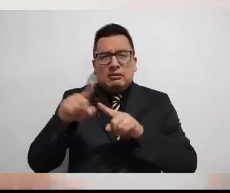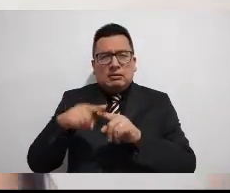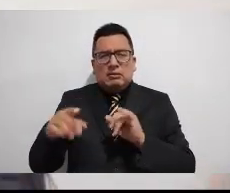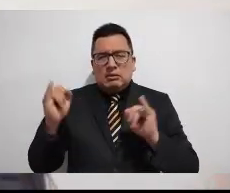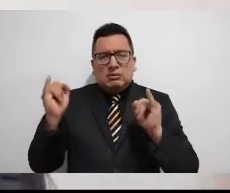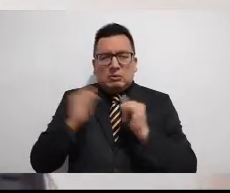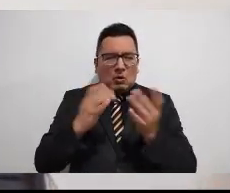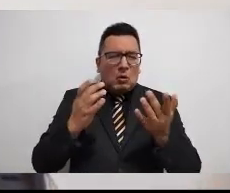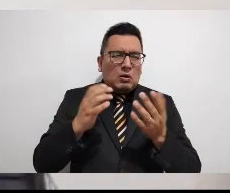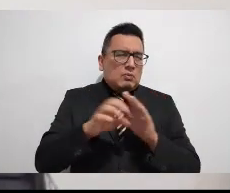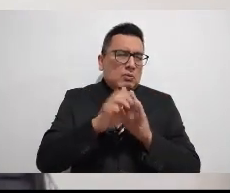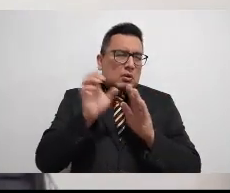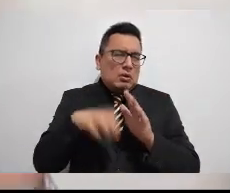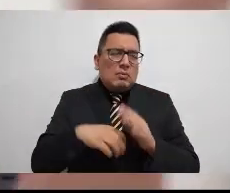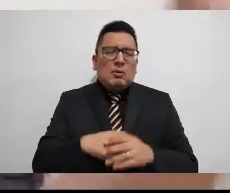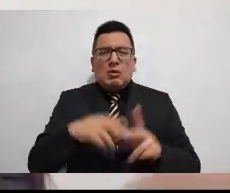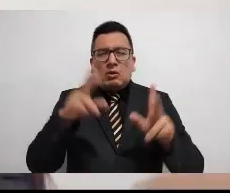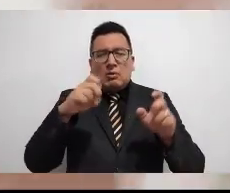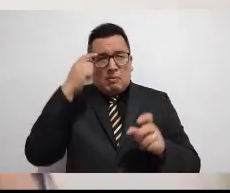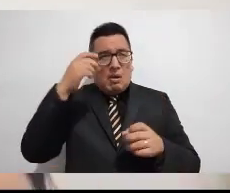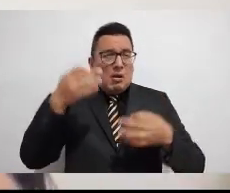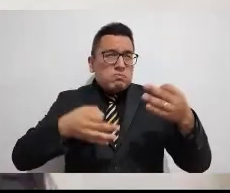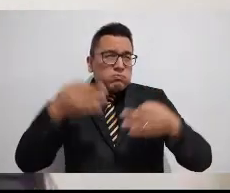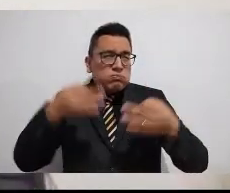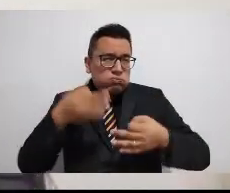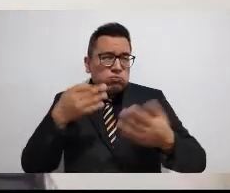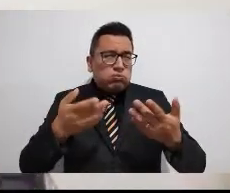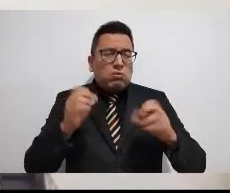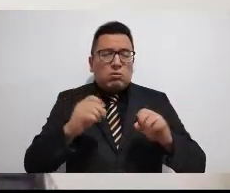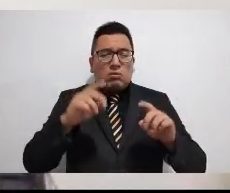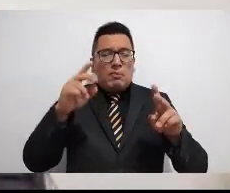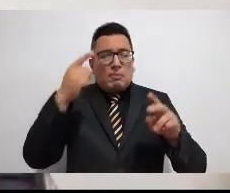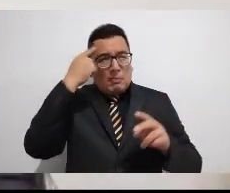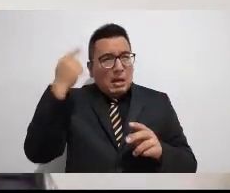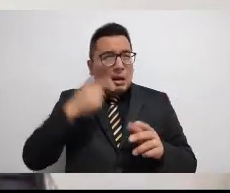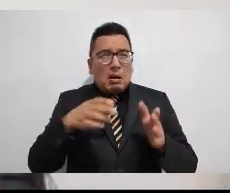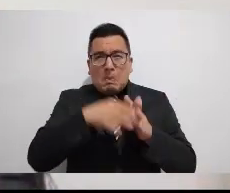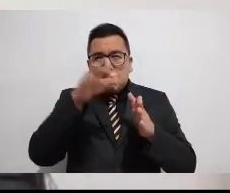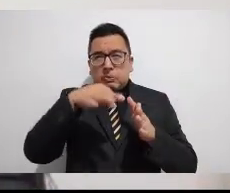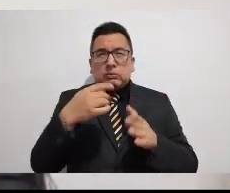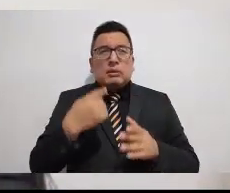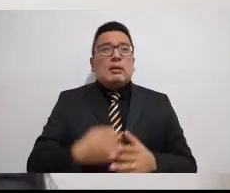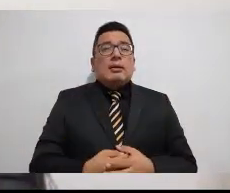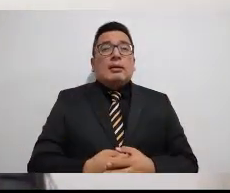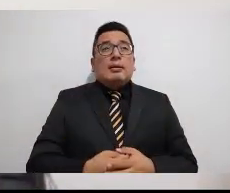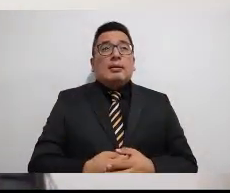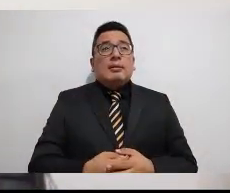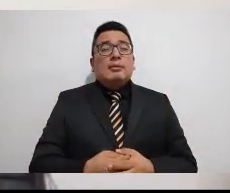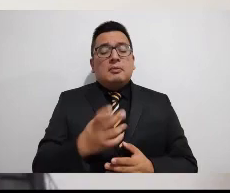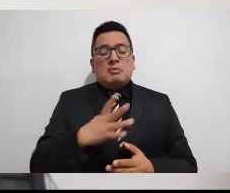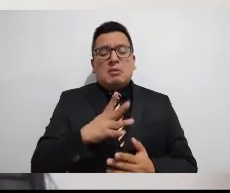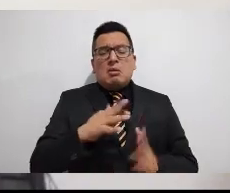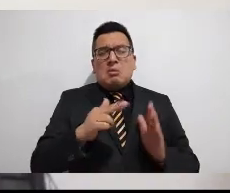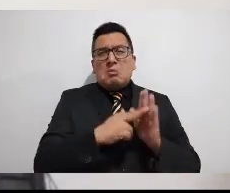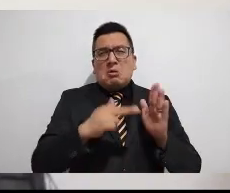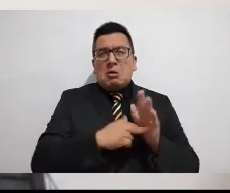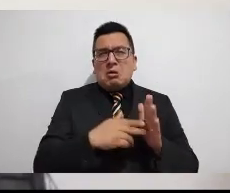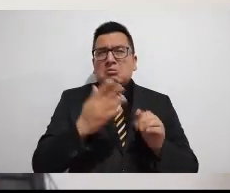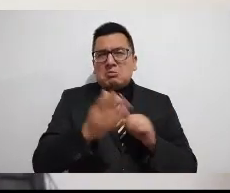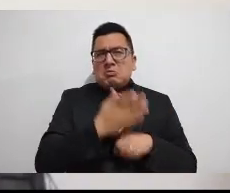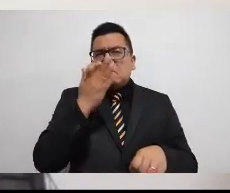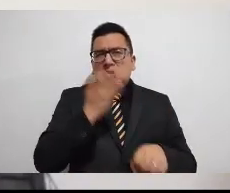distintas instancias, particularmente, por ejemplo, en el ámbito judicial y en el ámbito electoral. Creo que son suficientes,